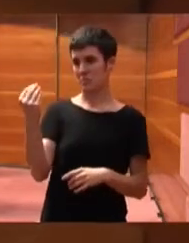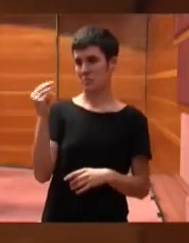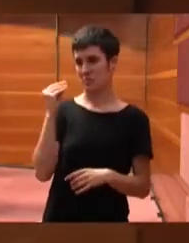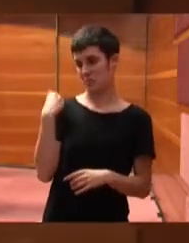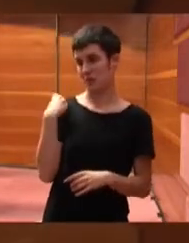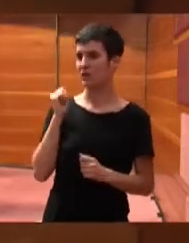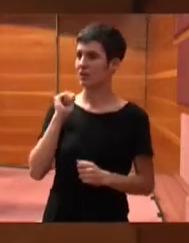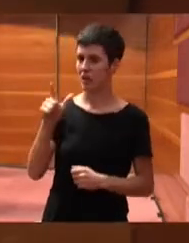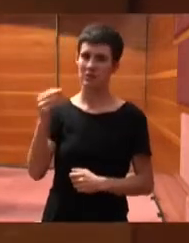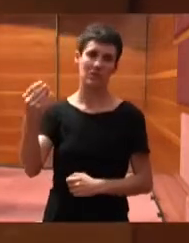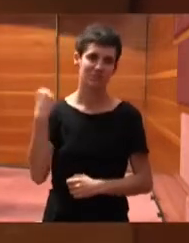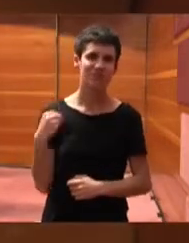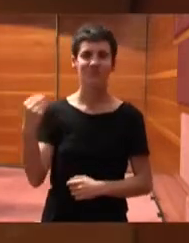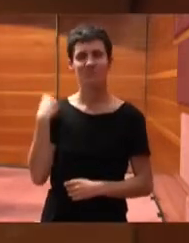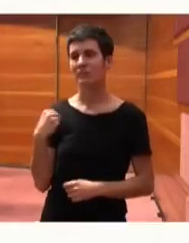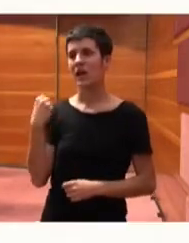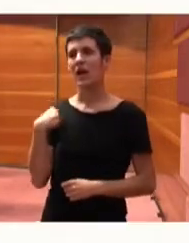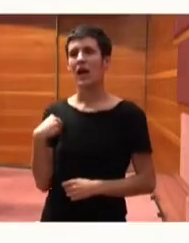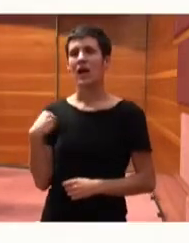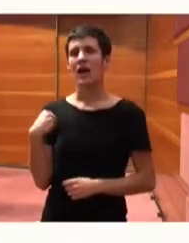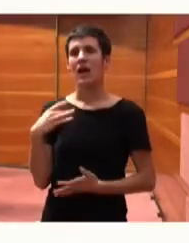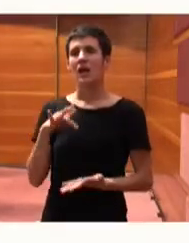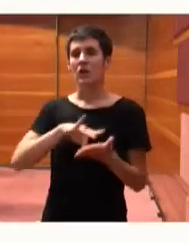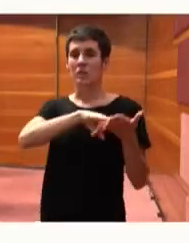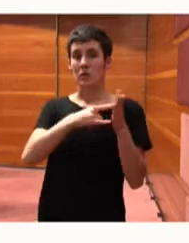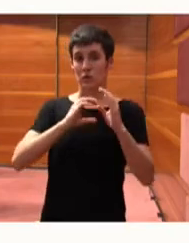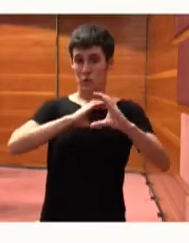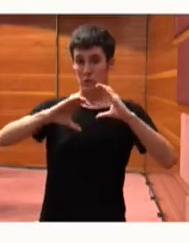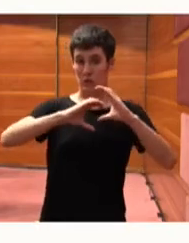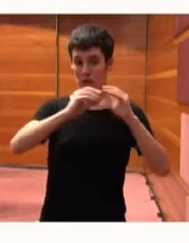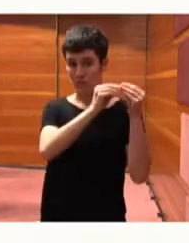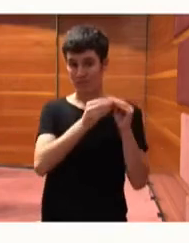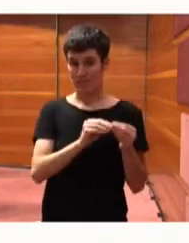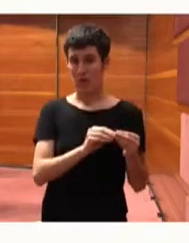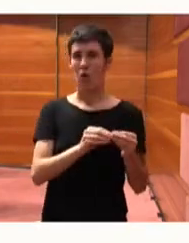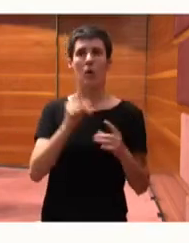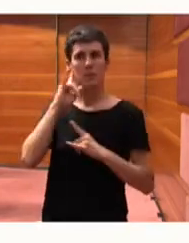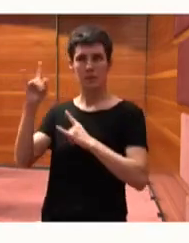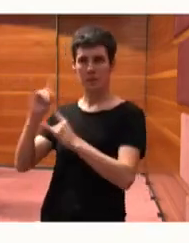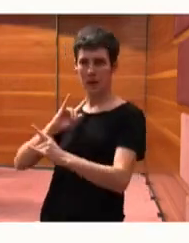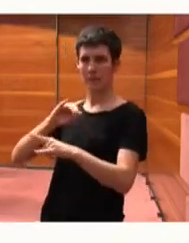siempre. Y es cuando voy a hacer un proyecto de comunicación o me llaman